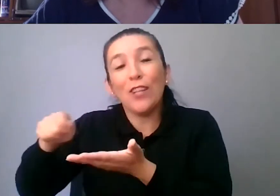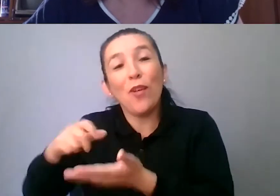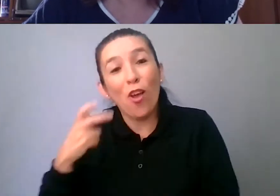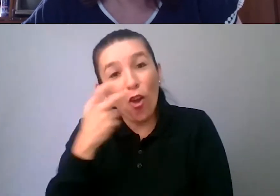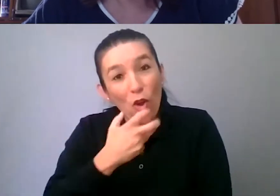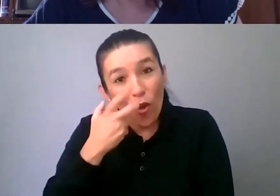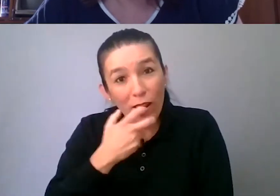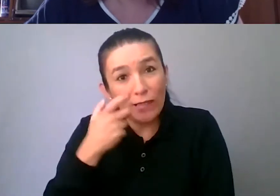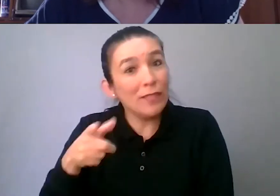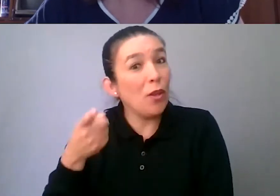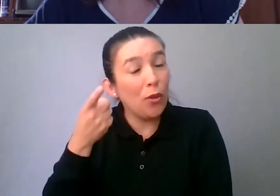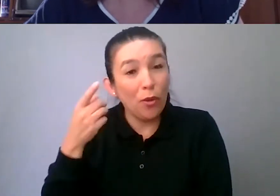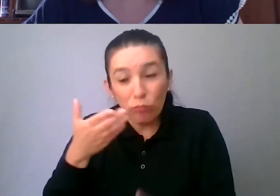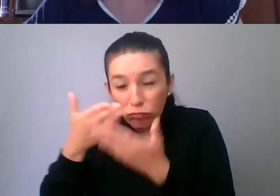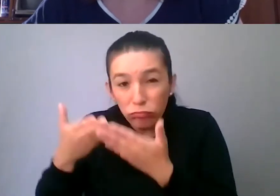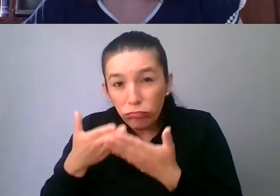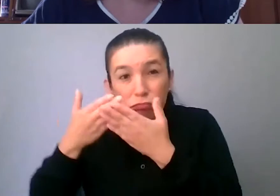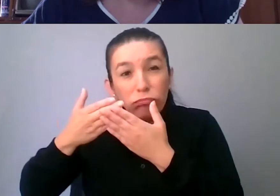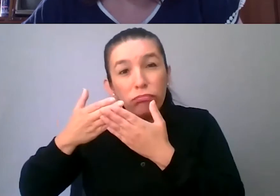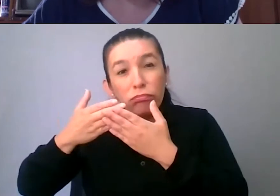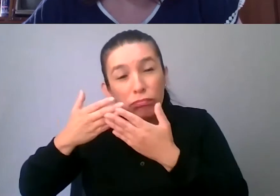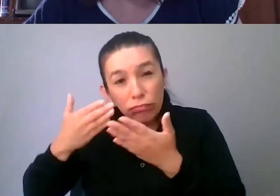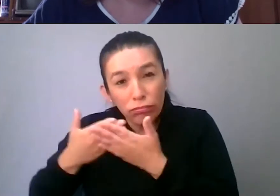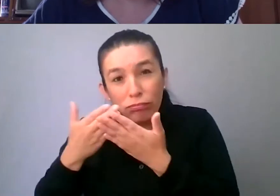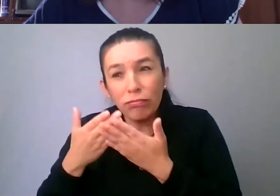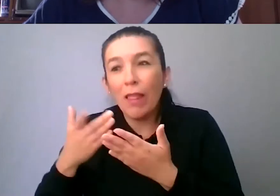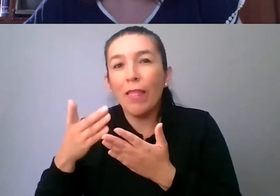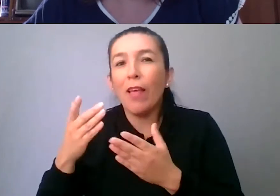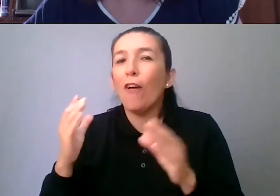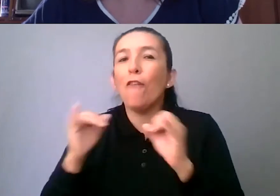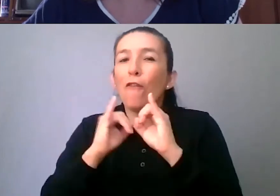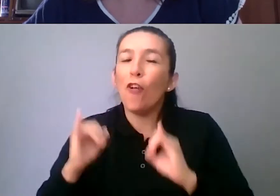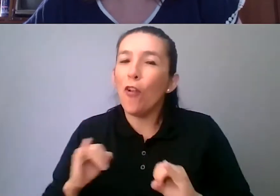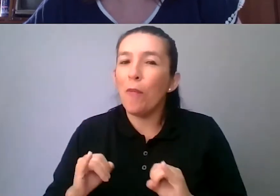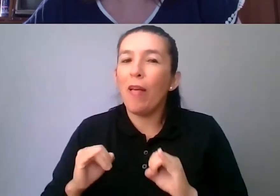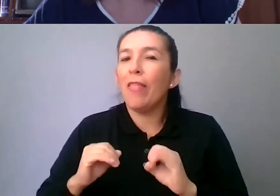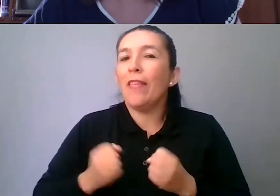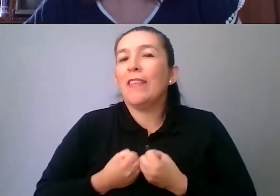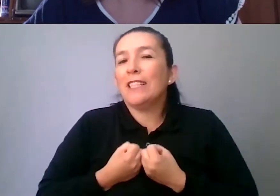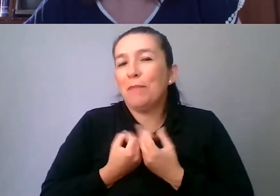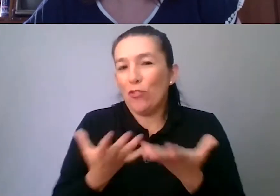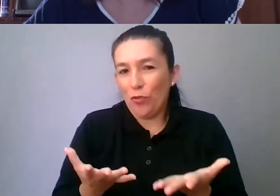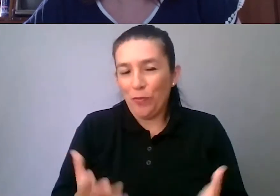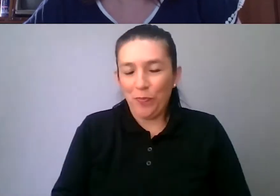estas manifestaciones que se transmiten a través de otras formas de expresión.